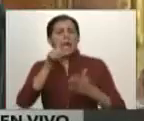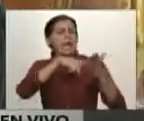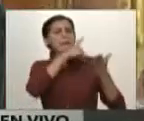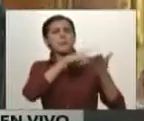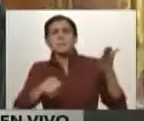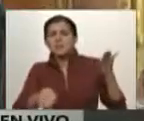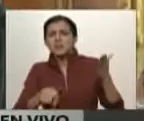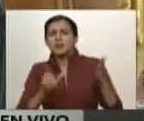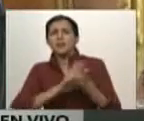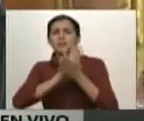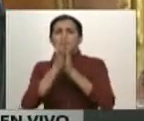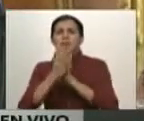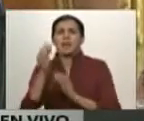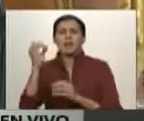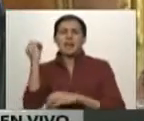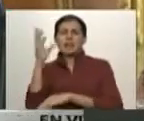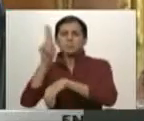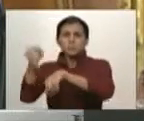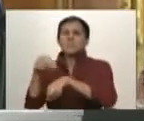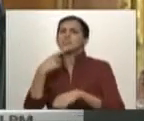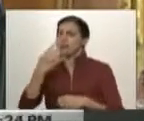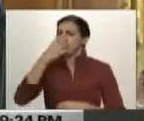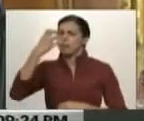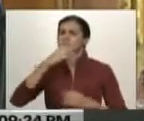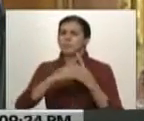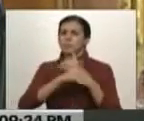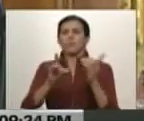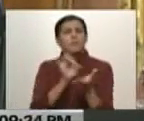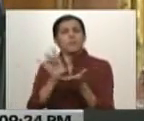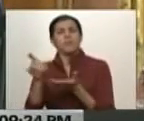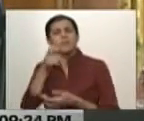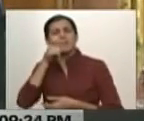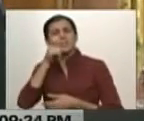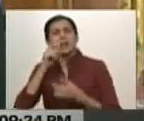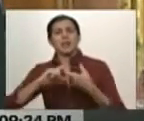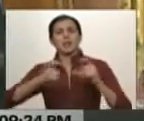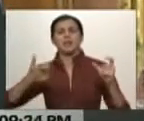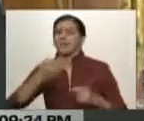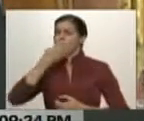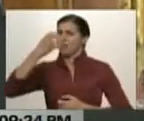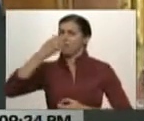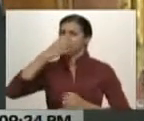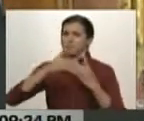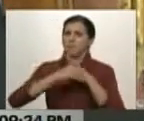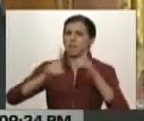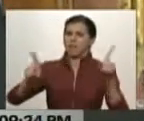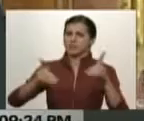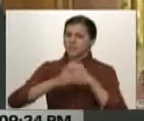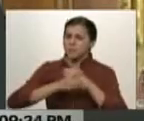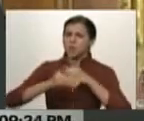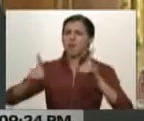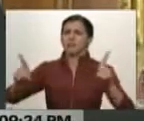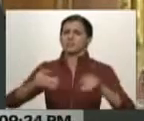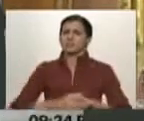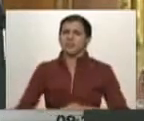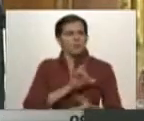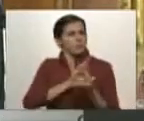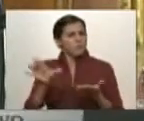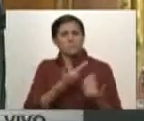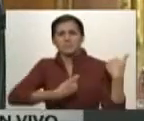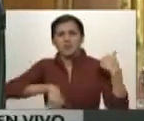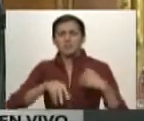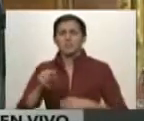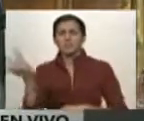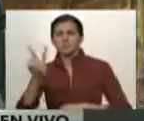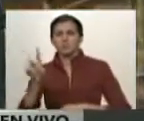asamblea nacional que tratan de democracia se destituye al fiscal general democracia se destituyó el presidente de la republica